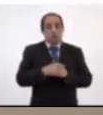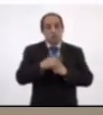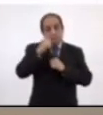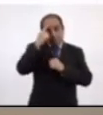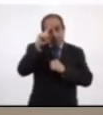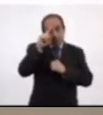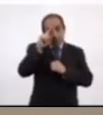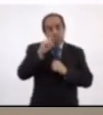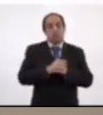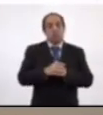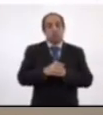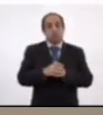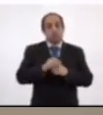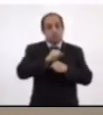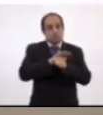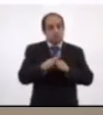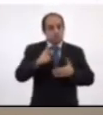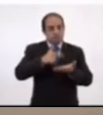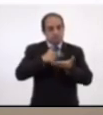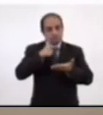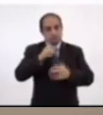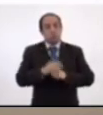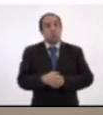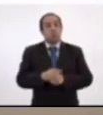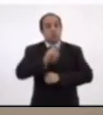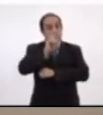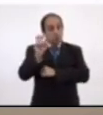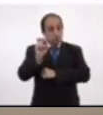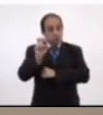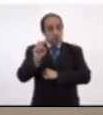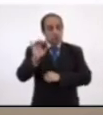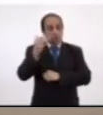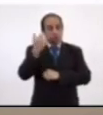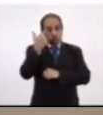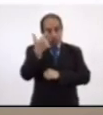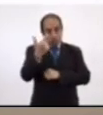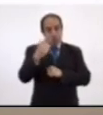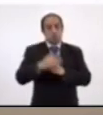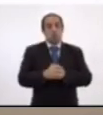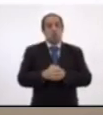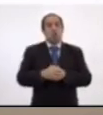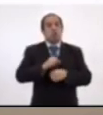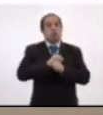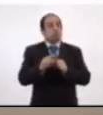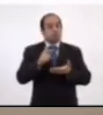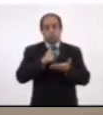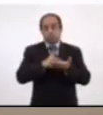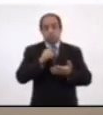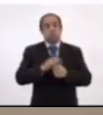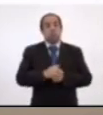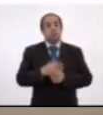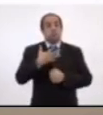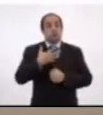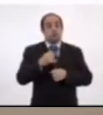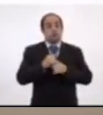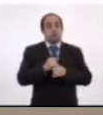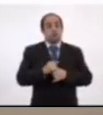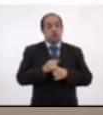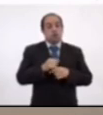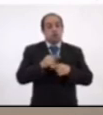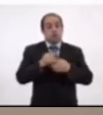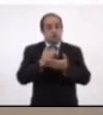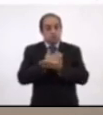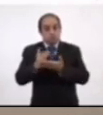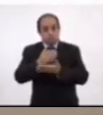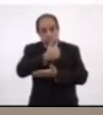para COVID grave y 257 para COVID no grave. Aquí está el despliegue de cada una de las